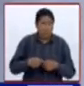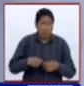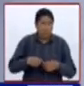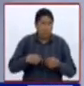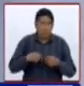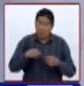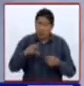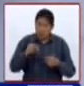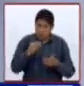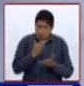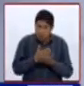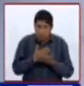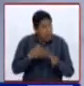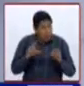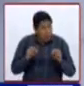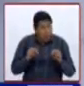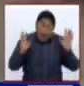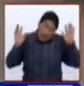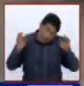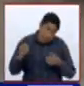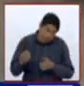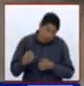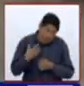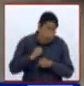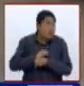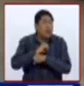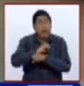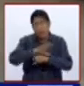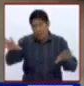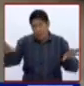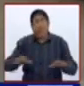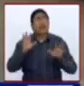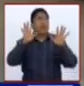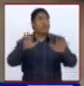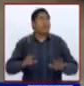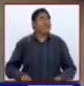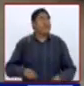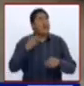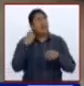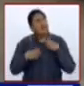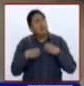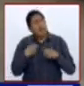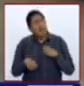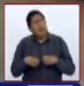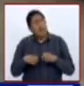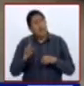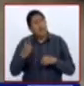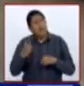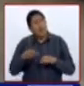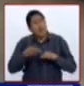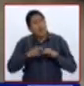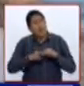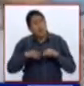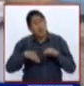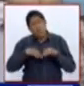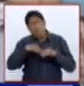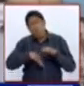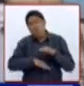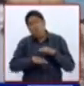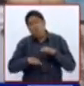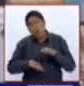haremos previo conocimiento de los trabajadores. El problema es que solo nos hace el incremento salarial del mínimo